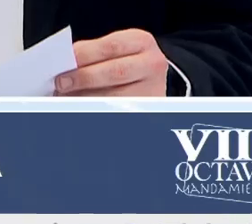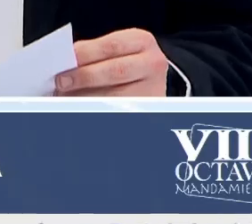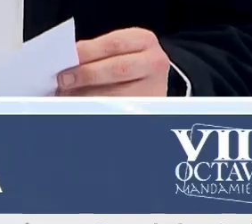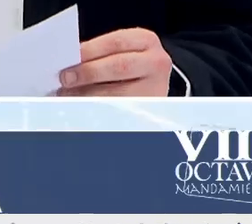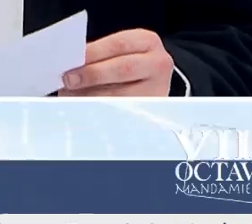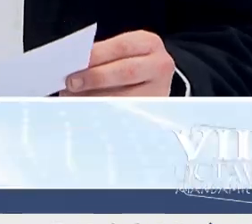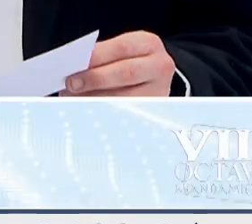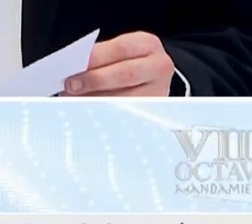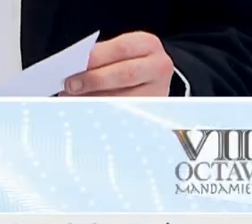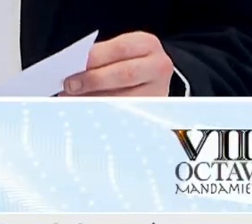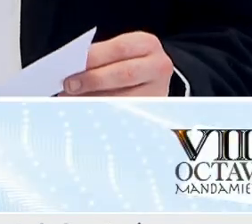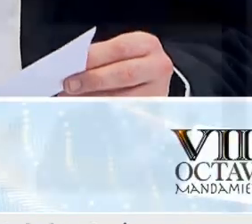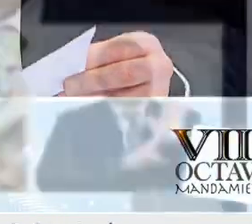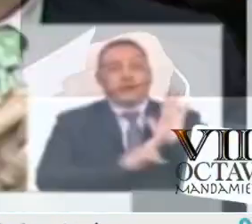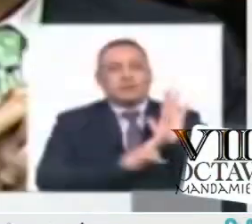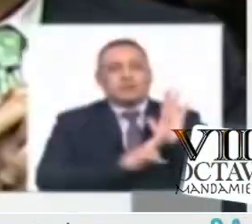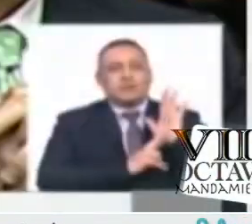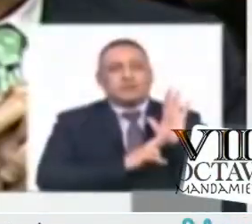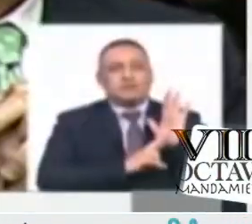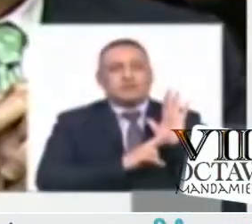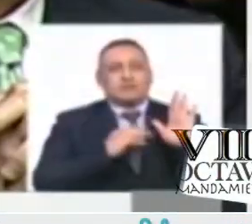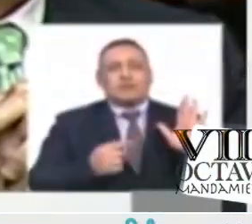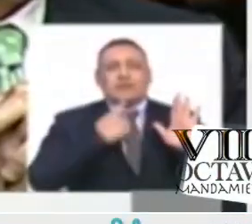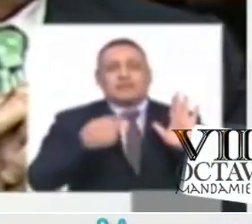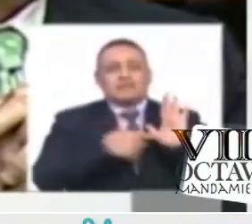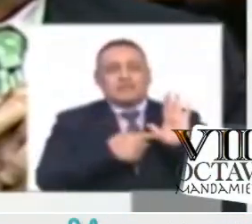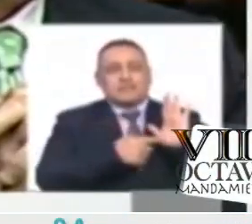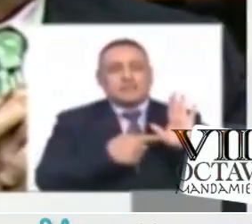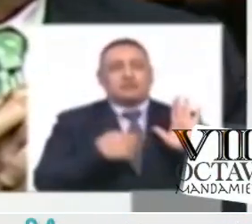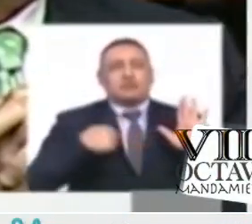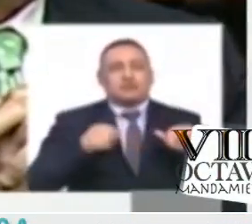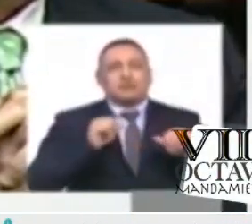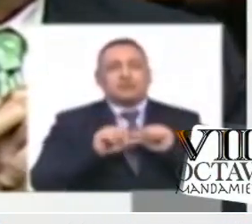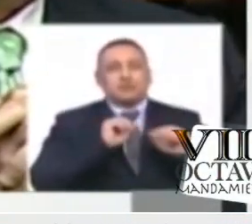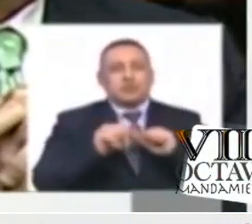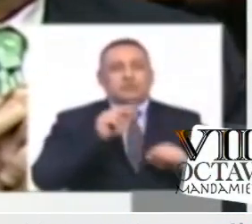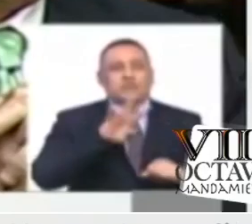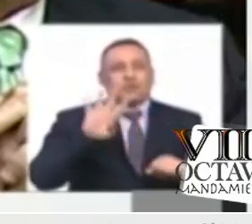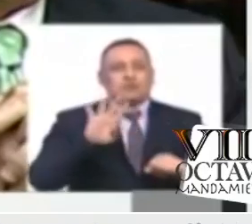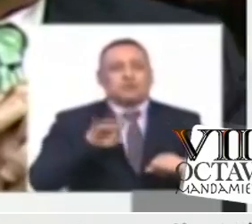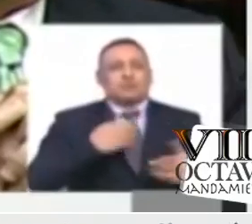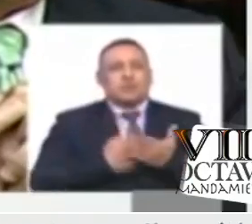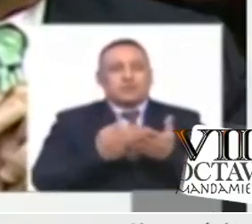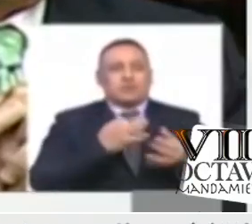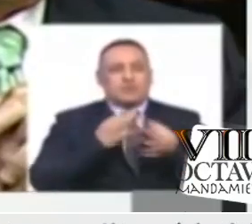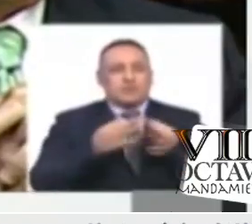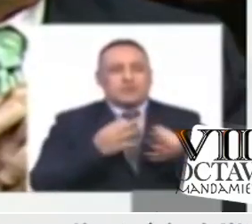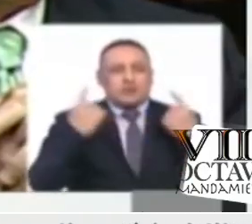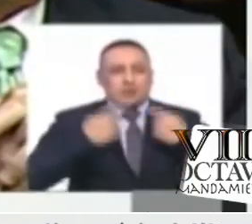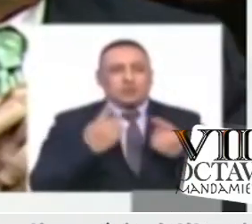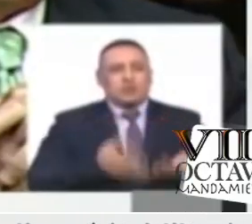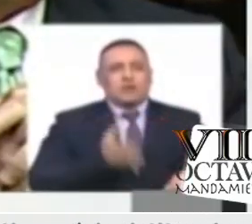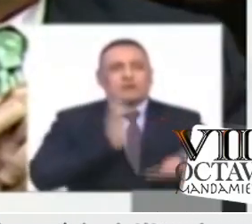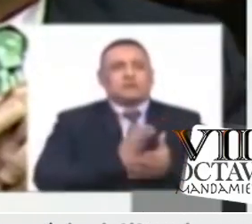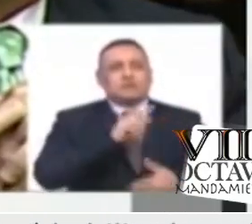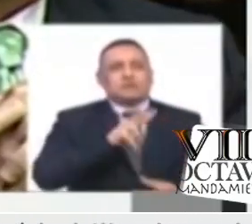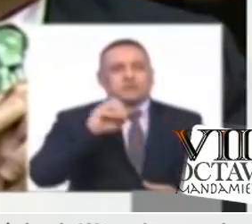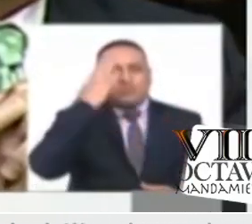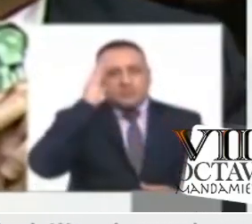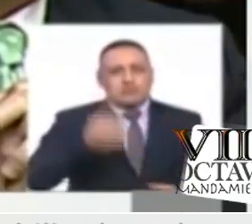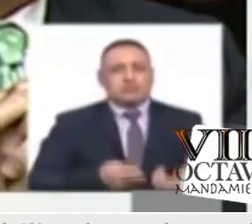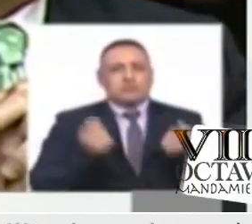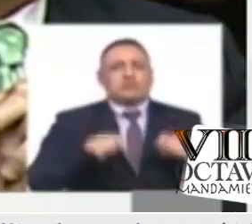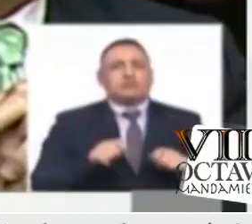esta forma. A ver. El reglamento que tenemos nosotros en el artículo 24 establece la sanción